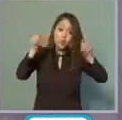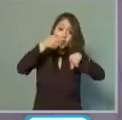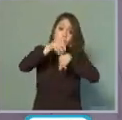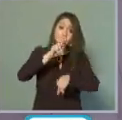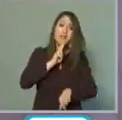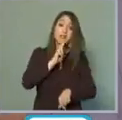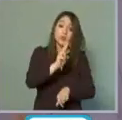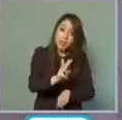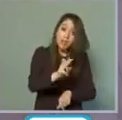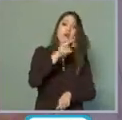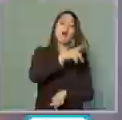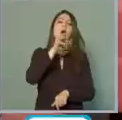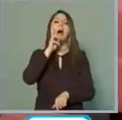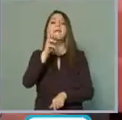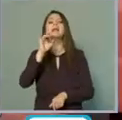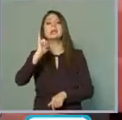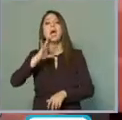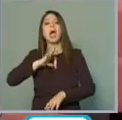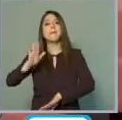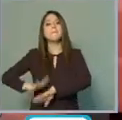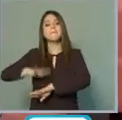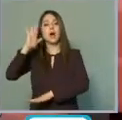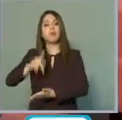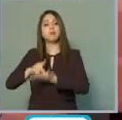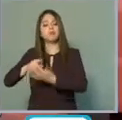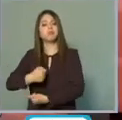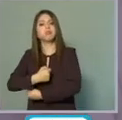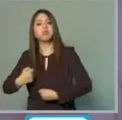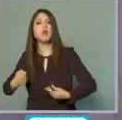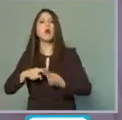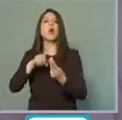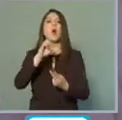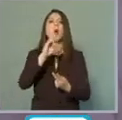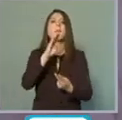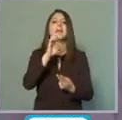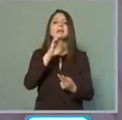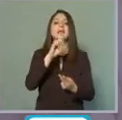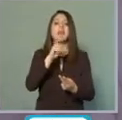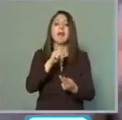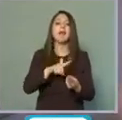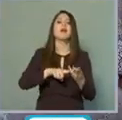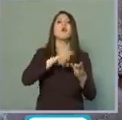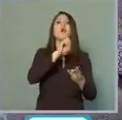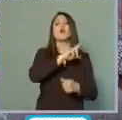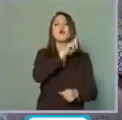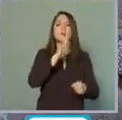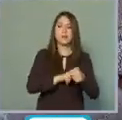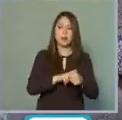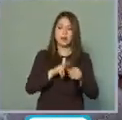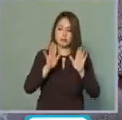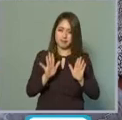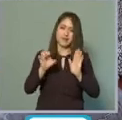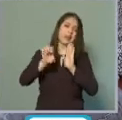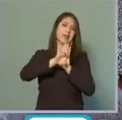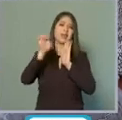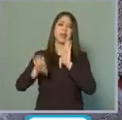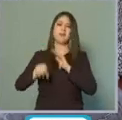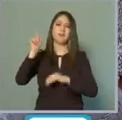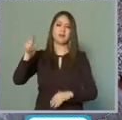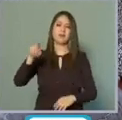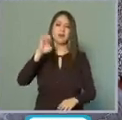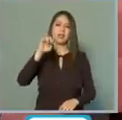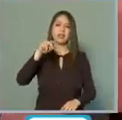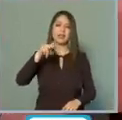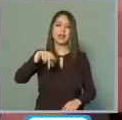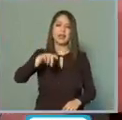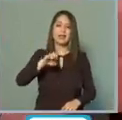podemos ver si hay sobrepeso, si hay obesidad, normalidad. ¿Te parece, Quique, si vamos contigo? A ver, vamos a hacerlo.